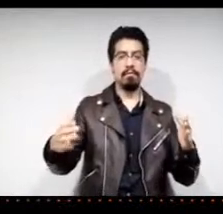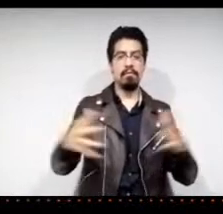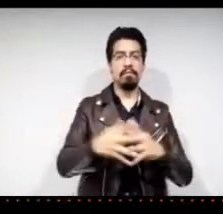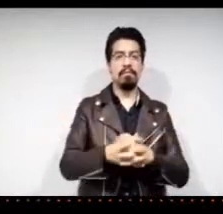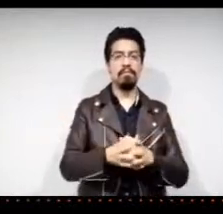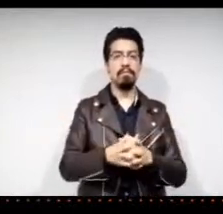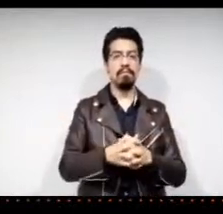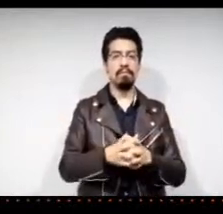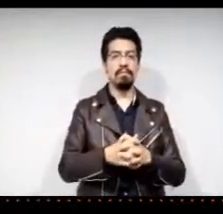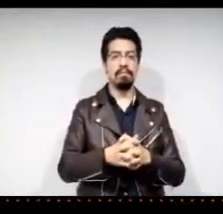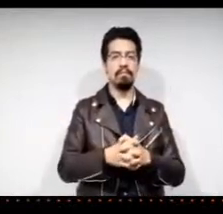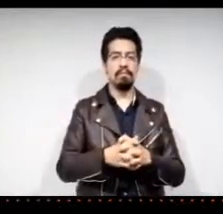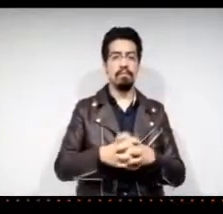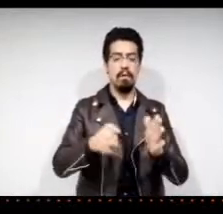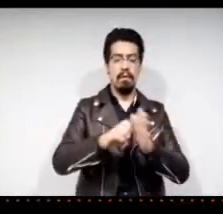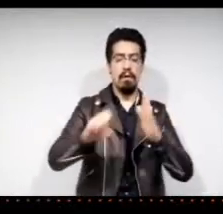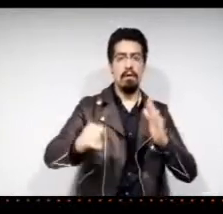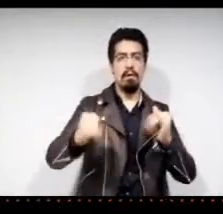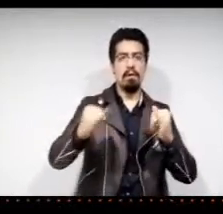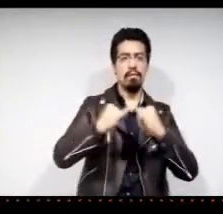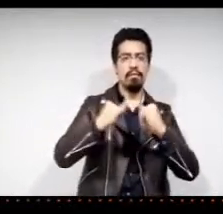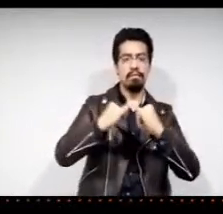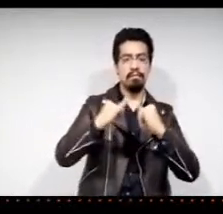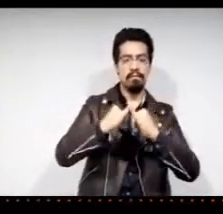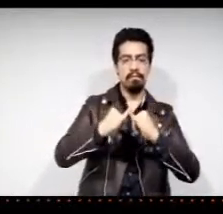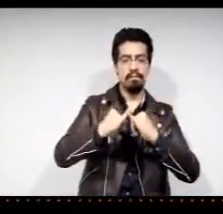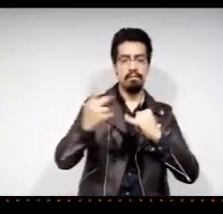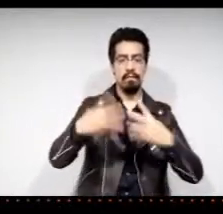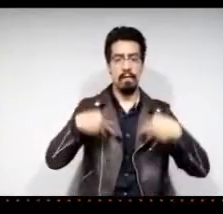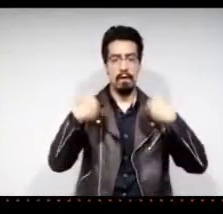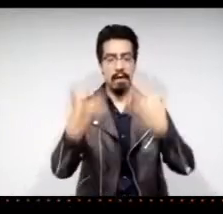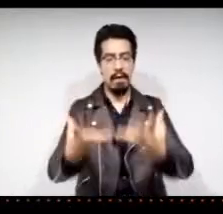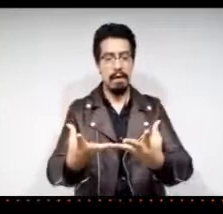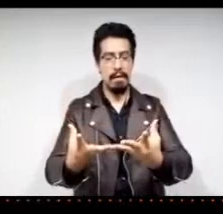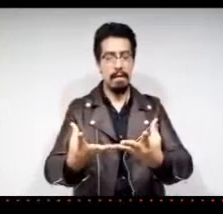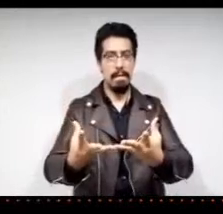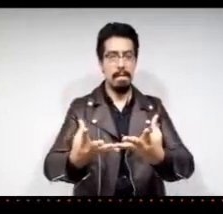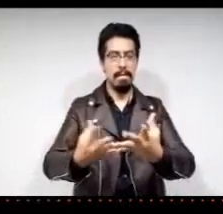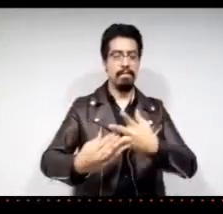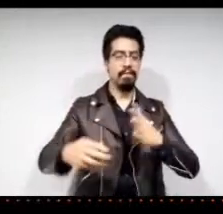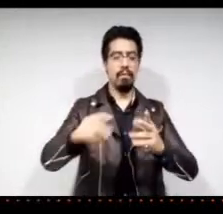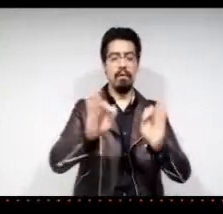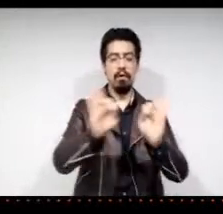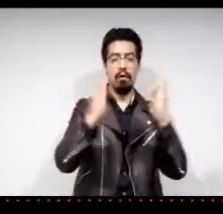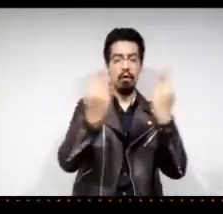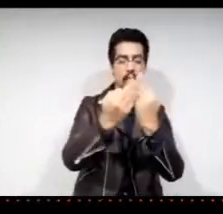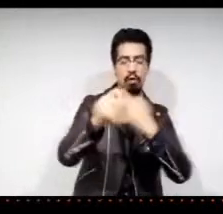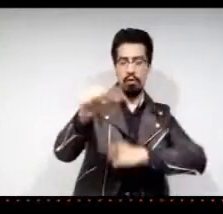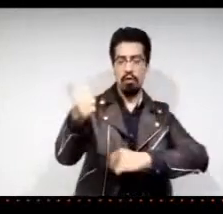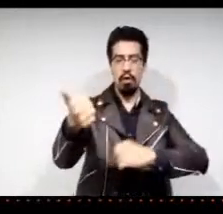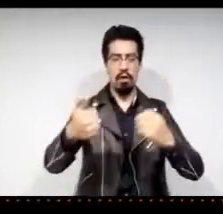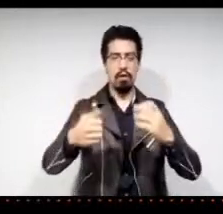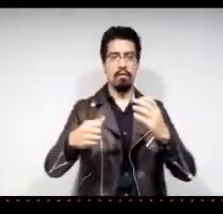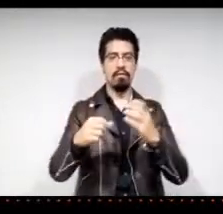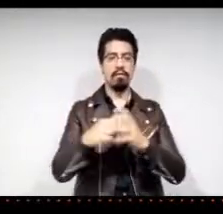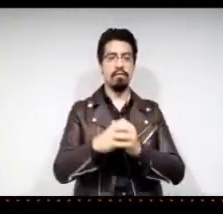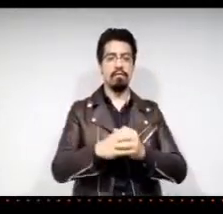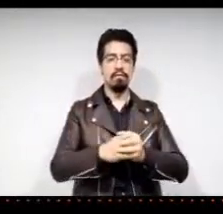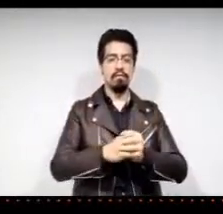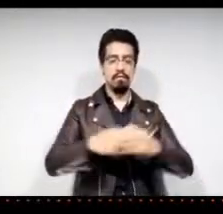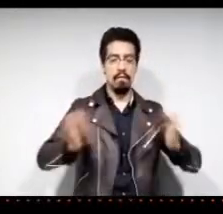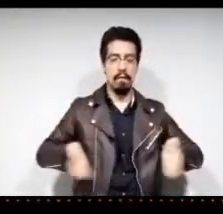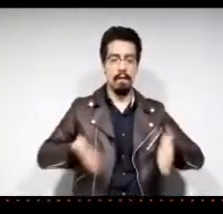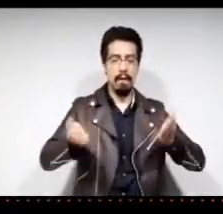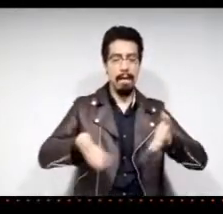de institución pública, comenzar a brindar otro tipo de modalidades o mecanismos de formación que permitieran